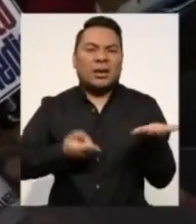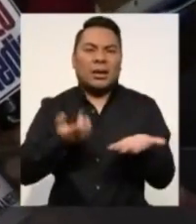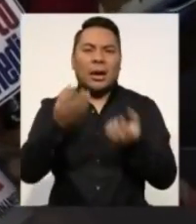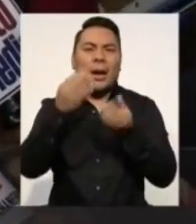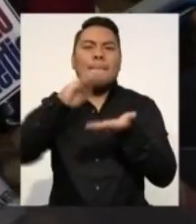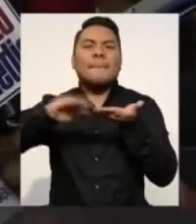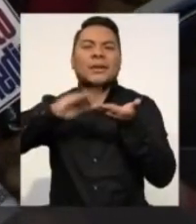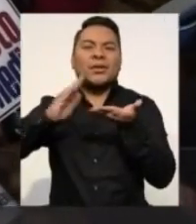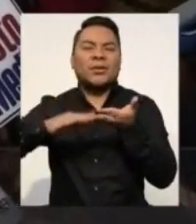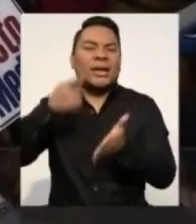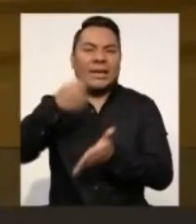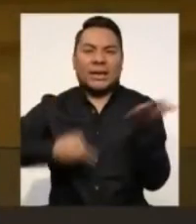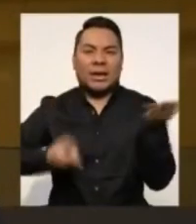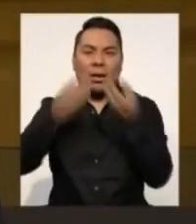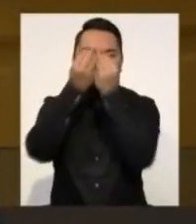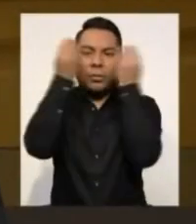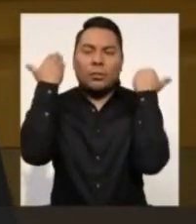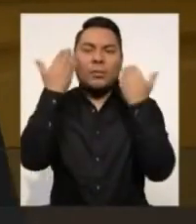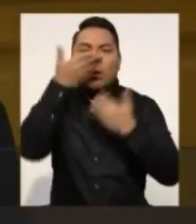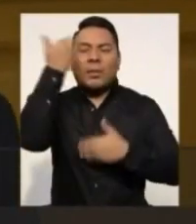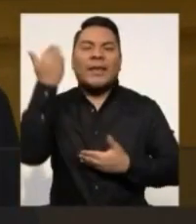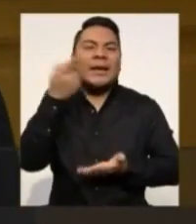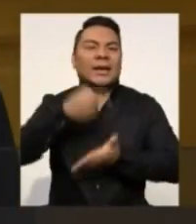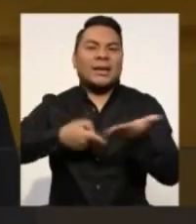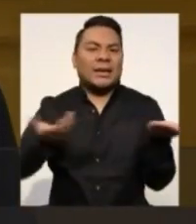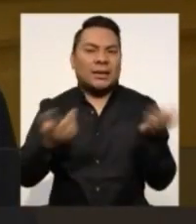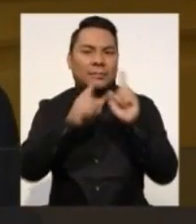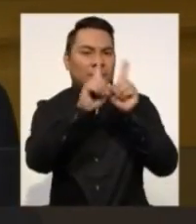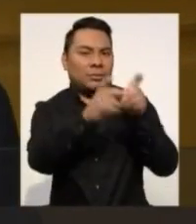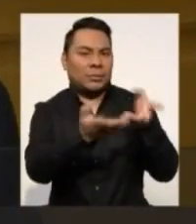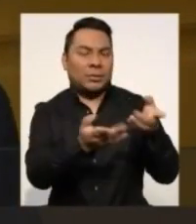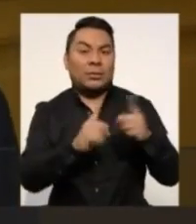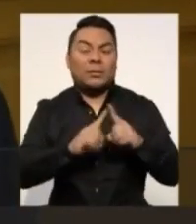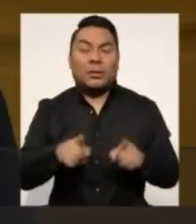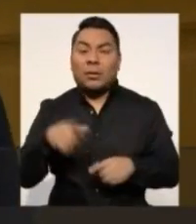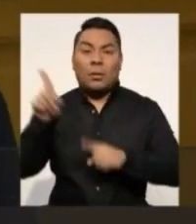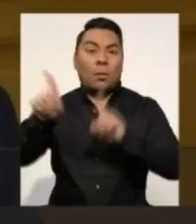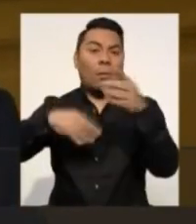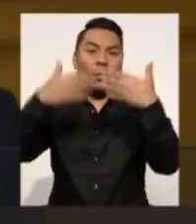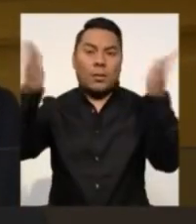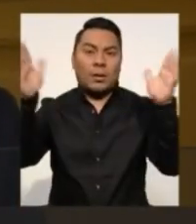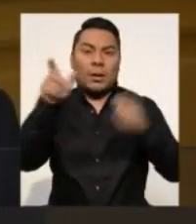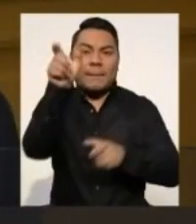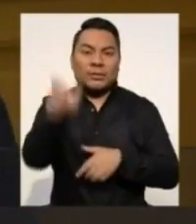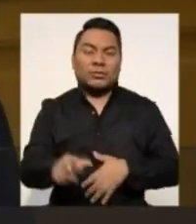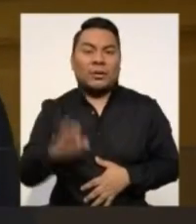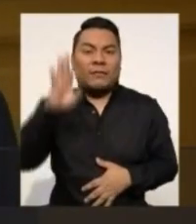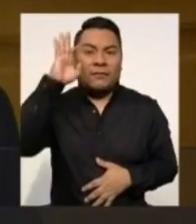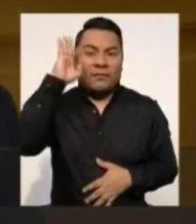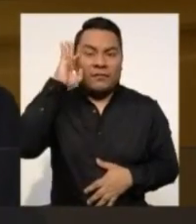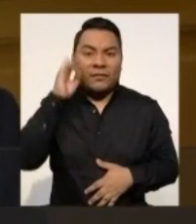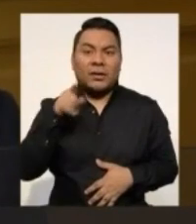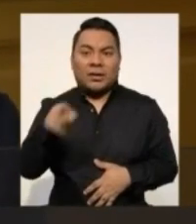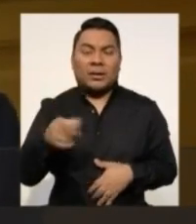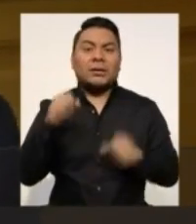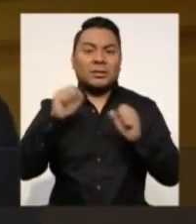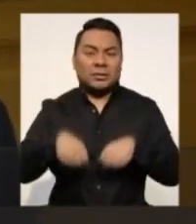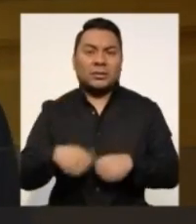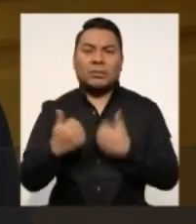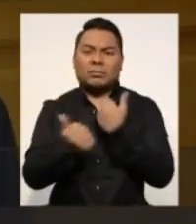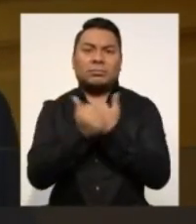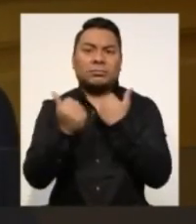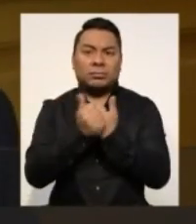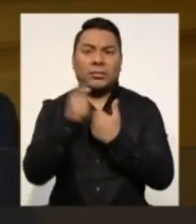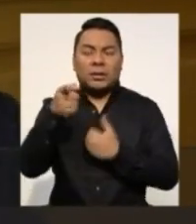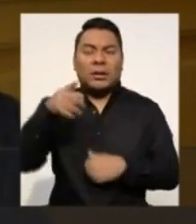qué quiere que se olvide en todo caso. Si el señor Fujimori o cualquier otro delincuente está en una grave situación de